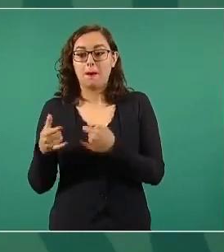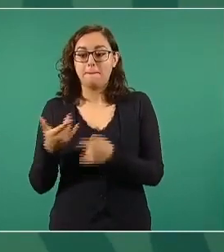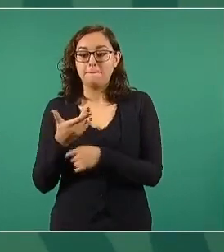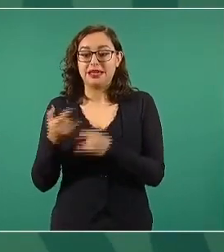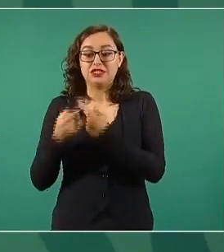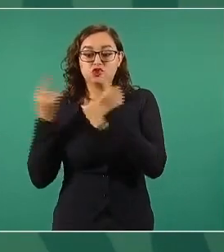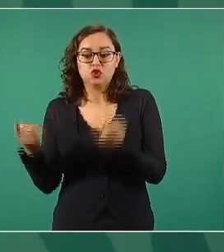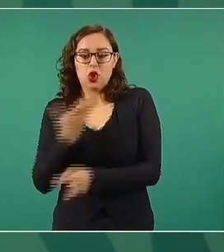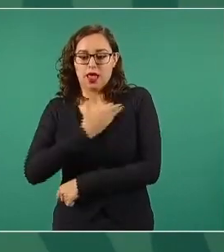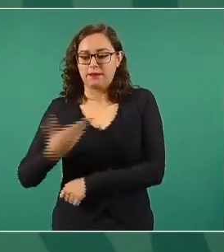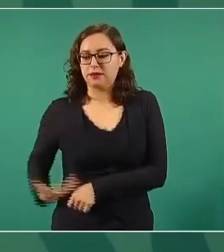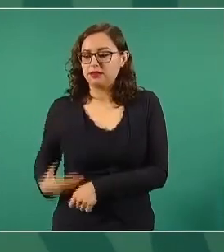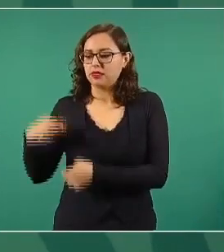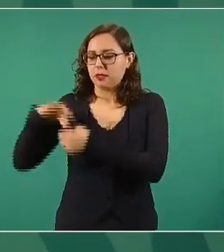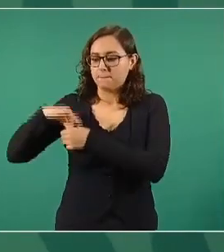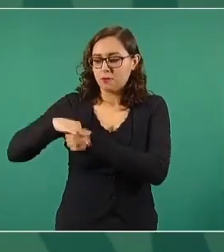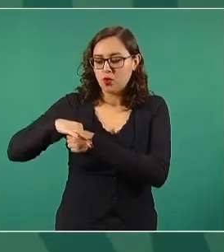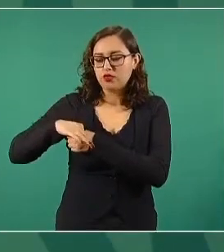se